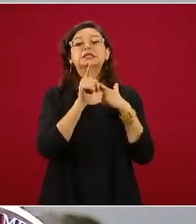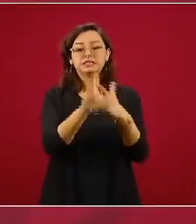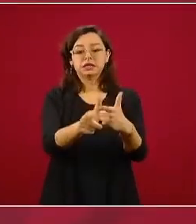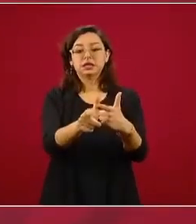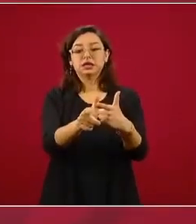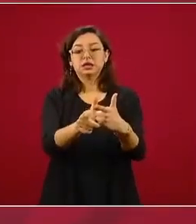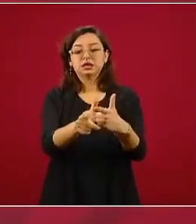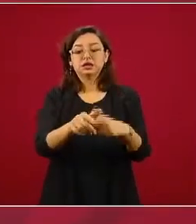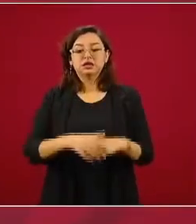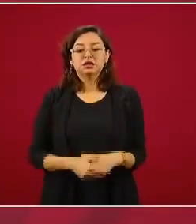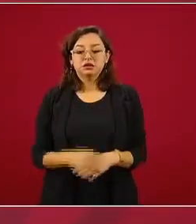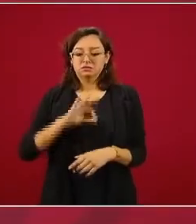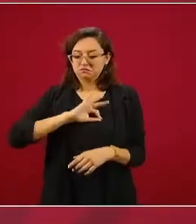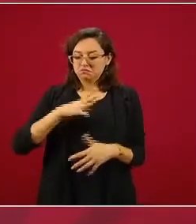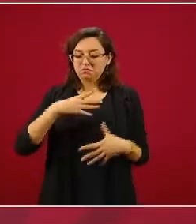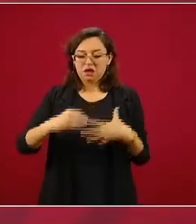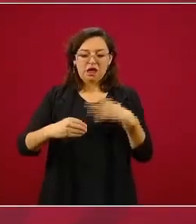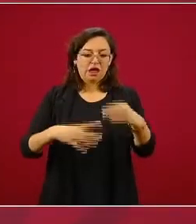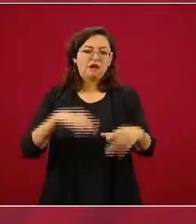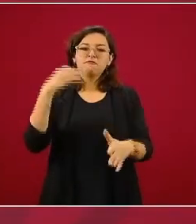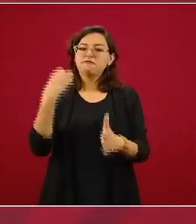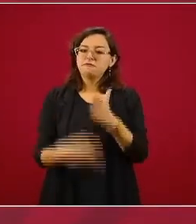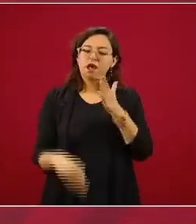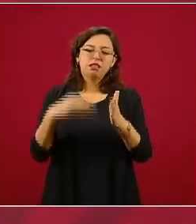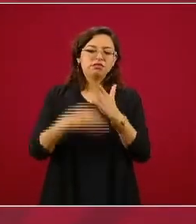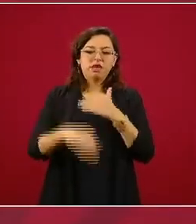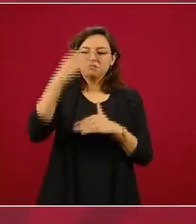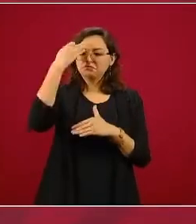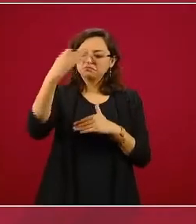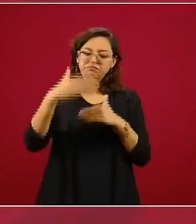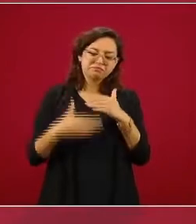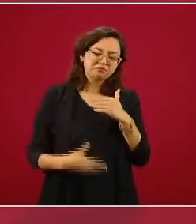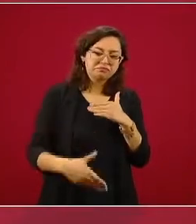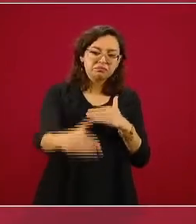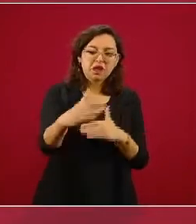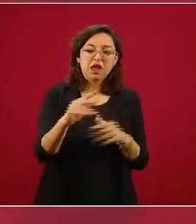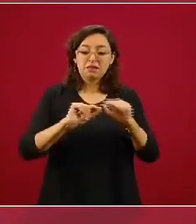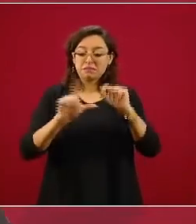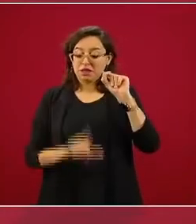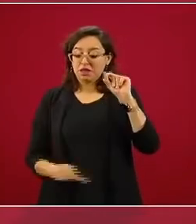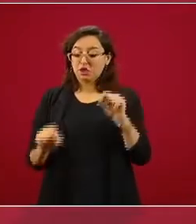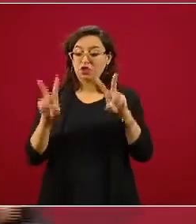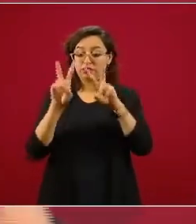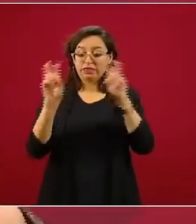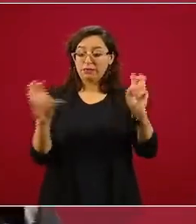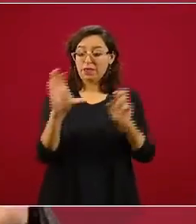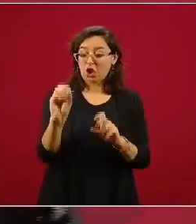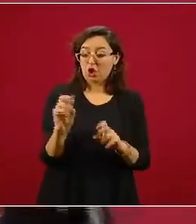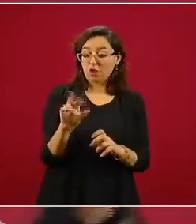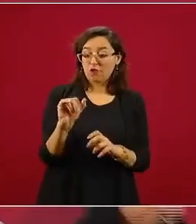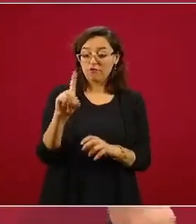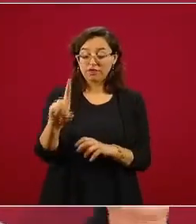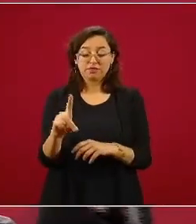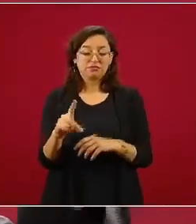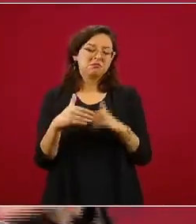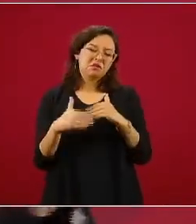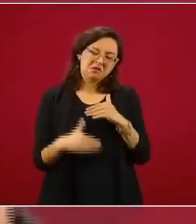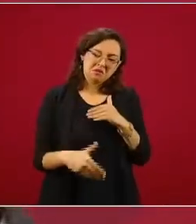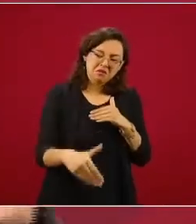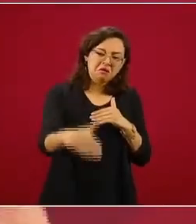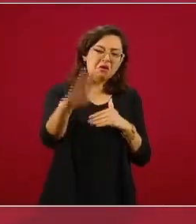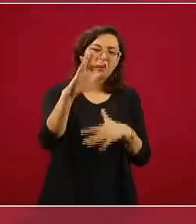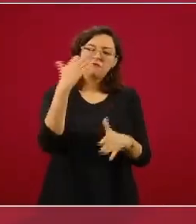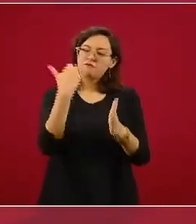la epidemia le faltan todavía varias semanas. La epidemia de COVID en México todavía tiene que completar